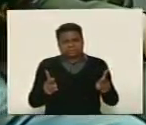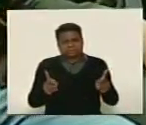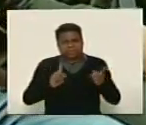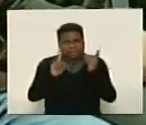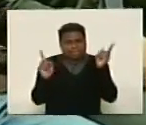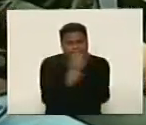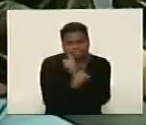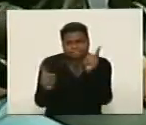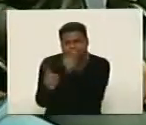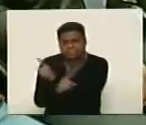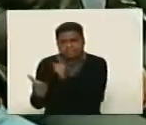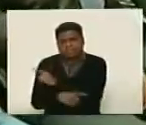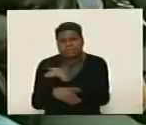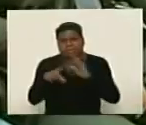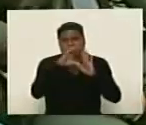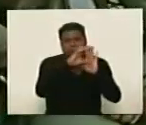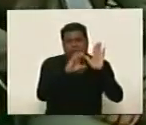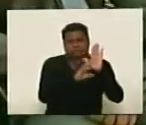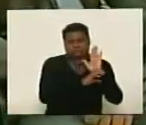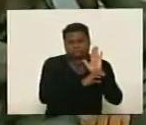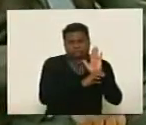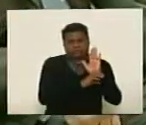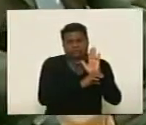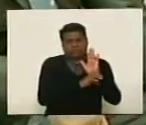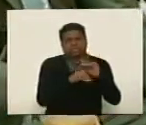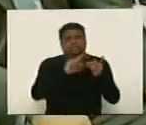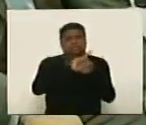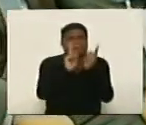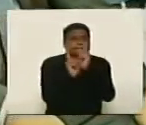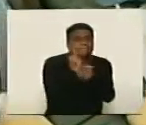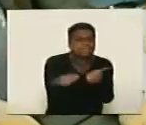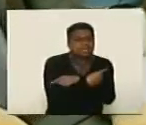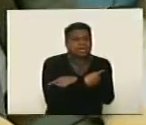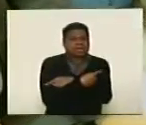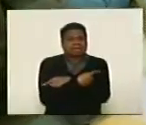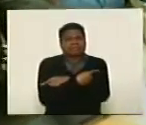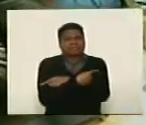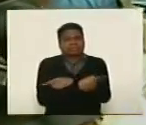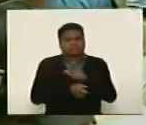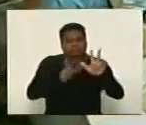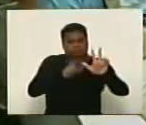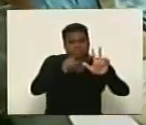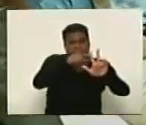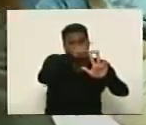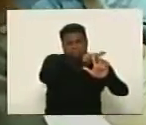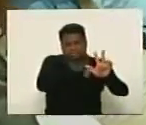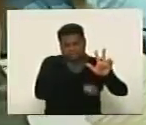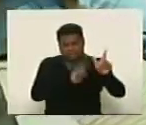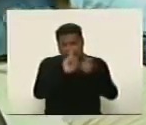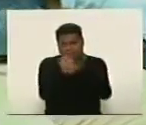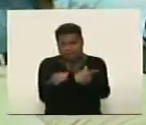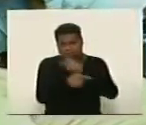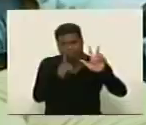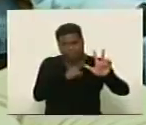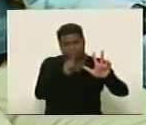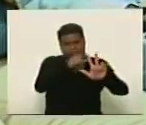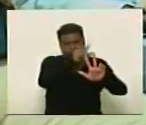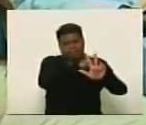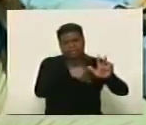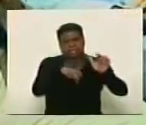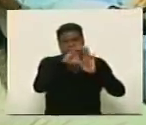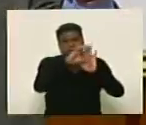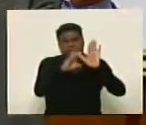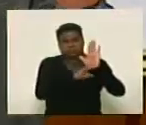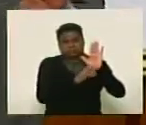modificar la constitución. Y sobre esas modificaciones, que son 3, únicamente 3, la que tiene el texto